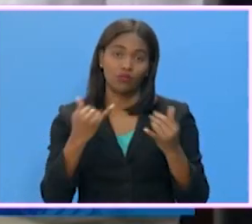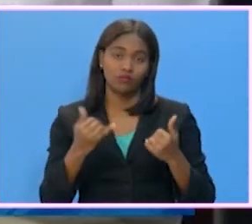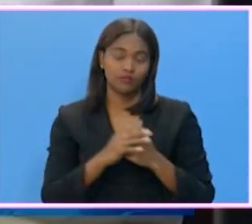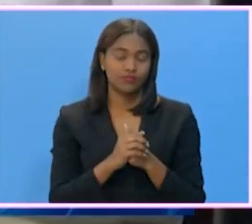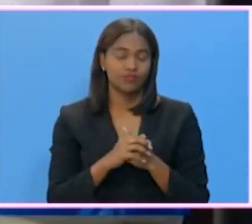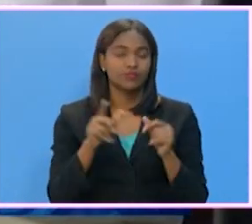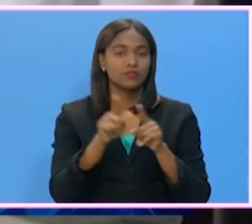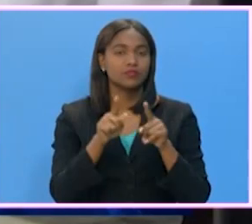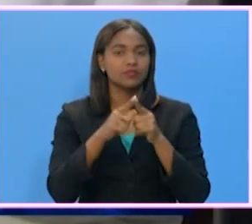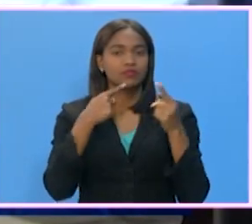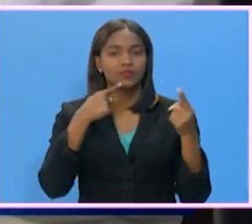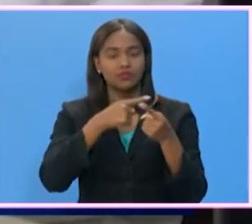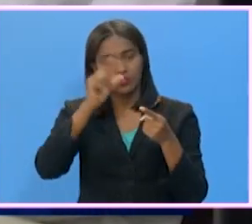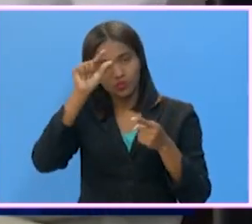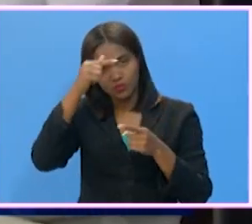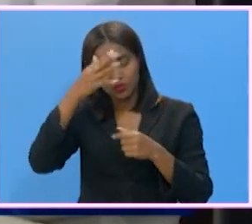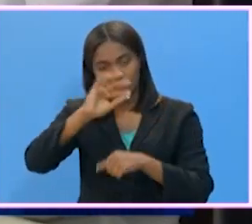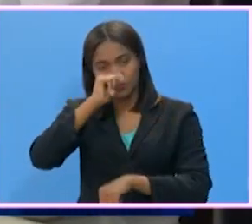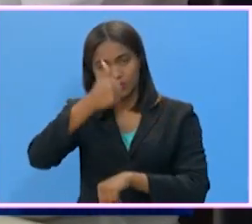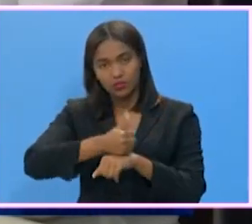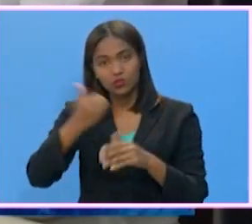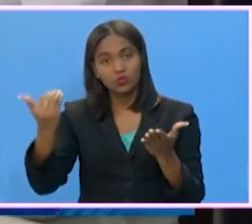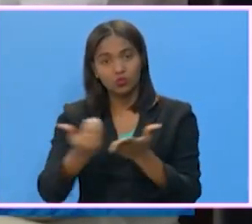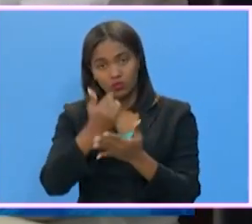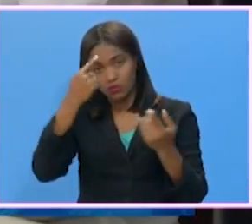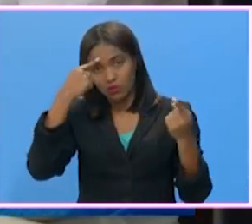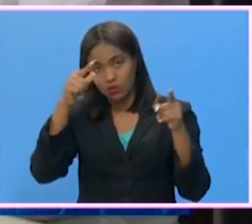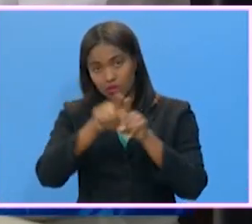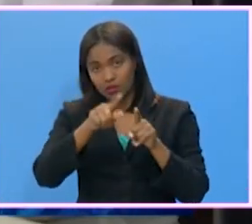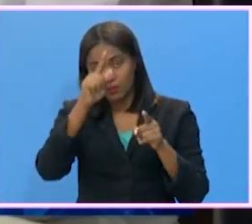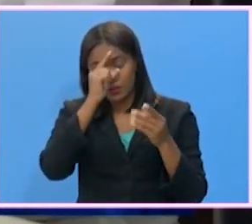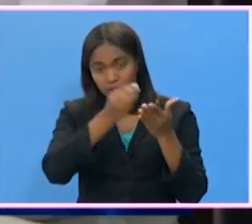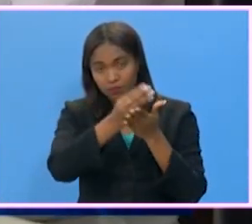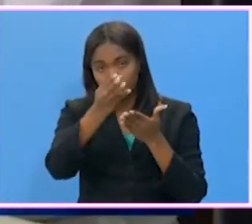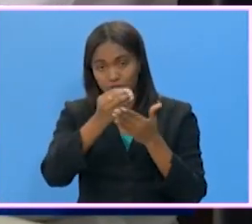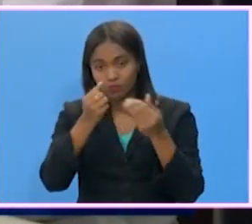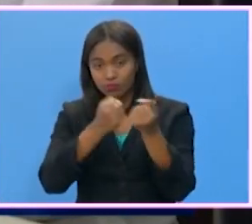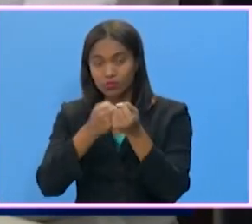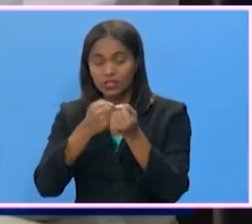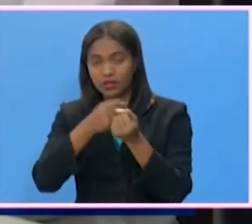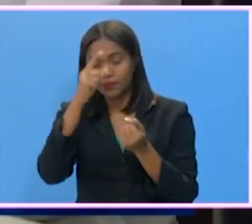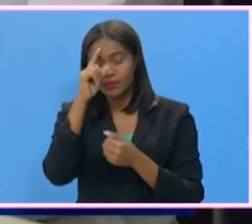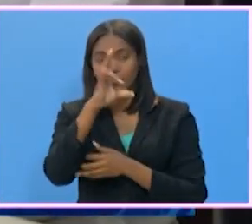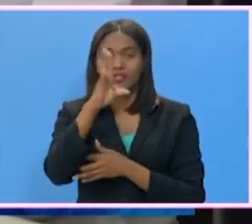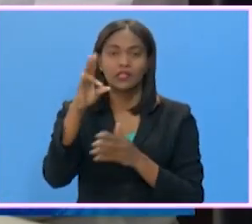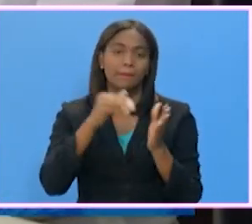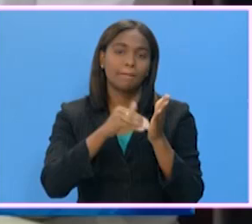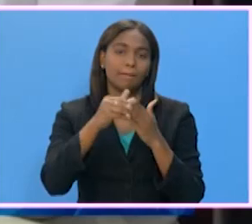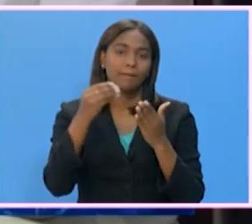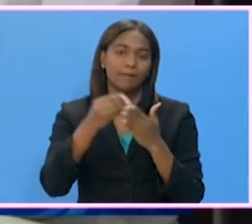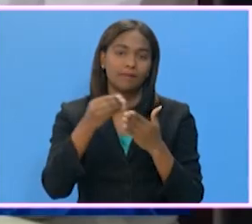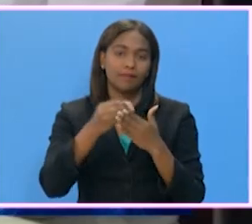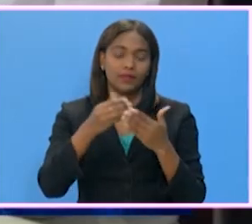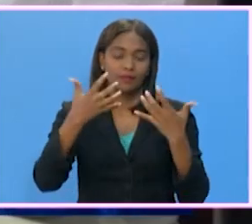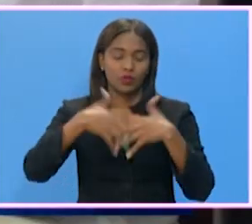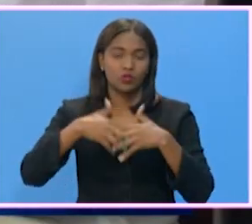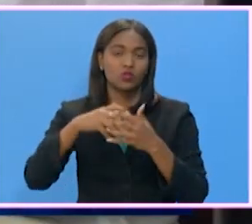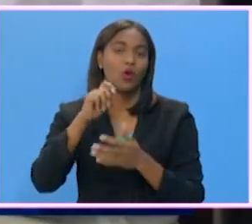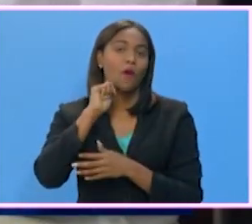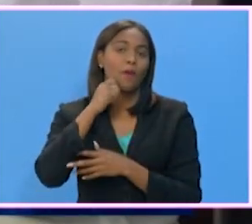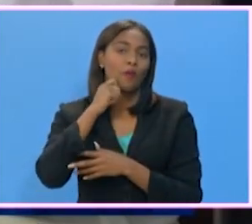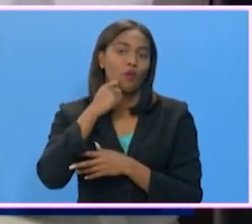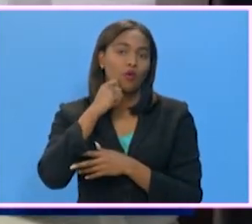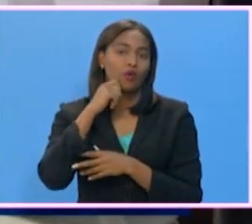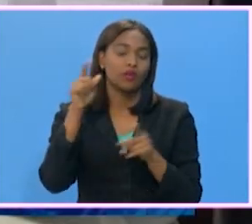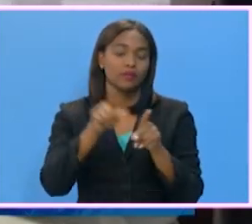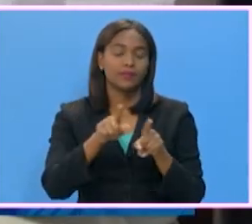anunció que el gobierno formalizó nuevos acuerdos para subsidiar con 700 millones de pesos la producción de pollo